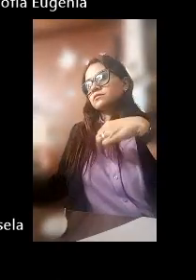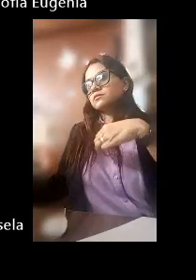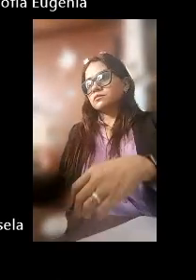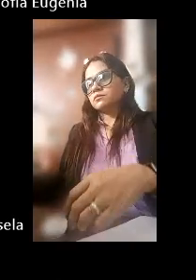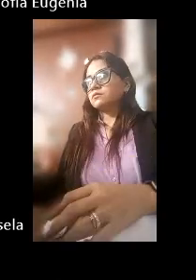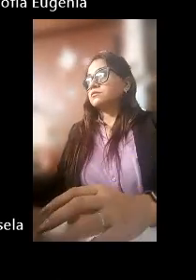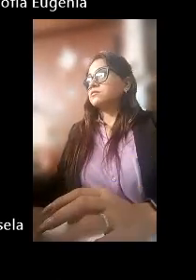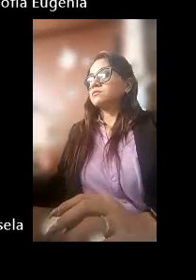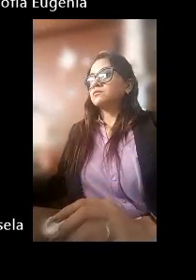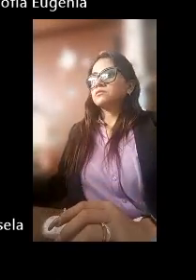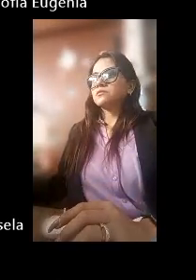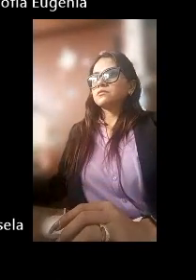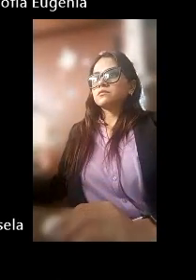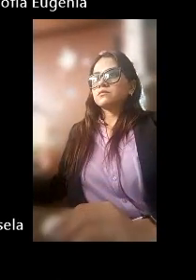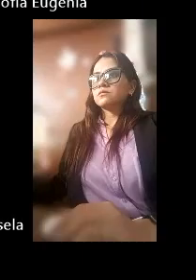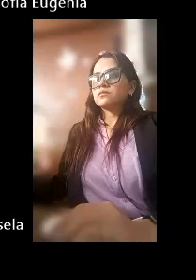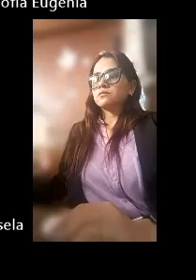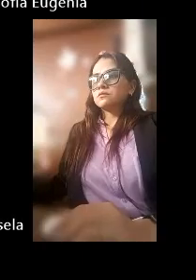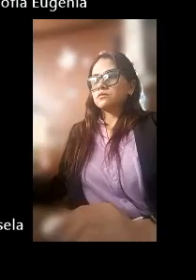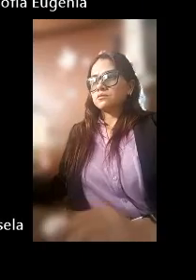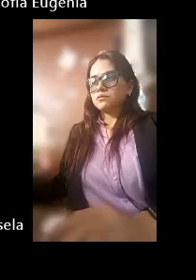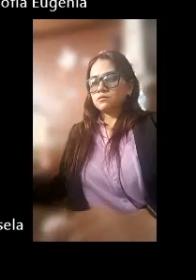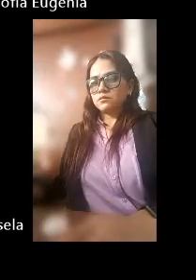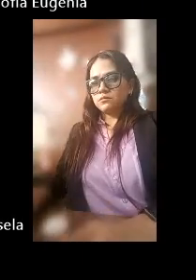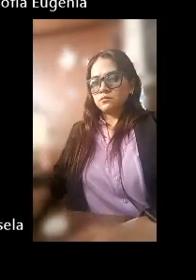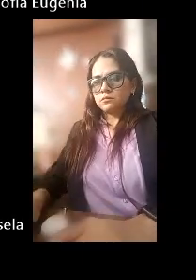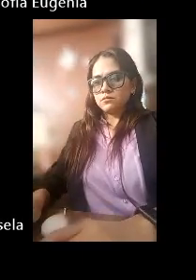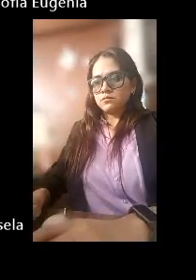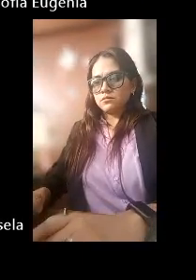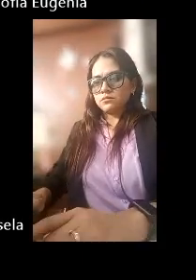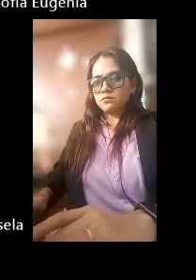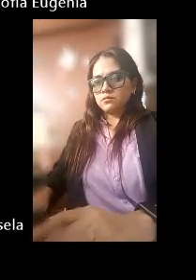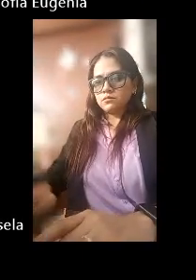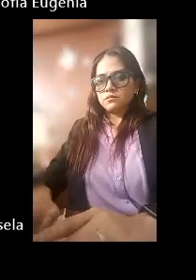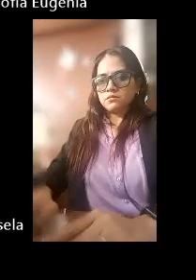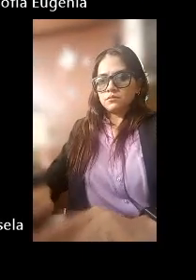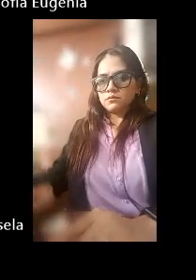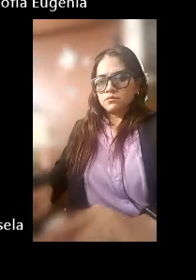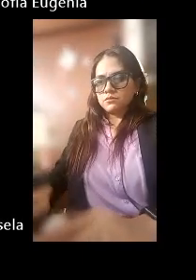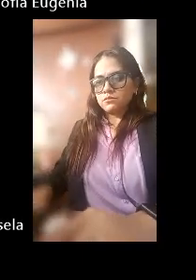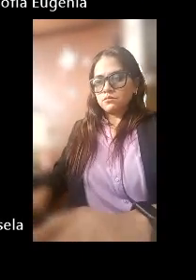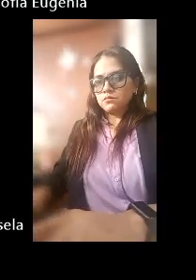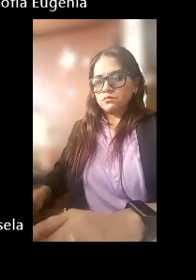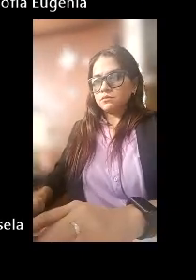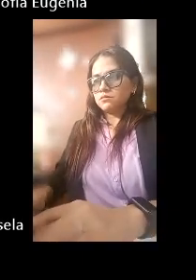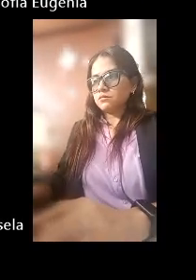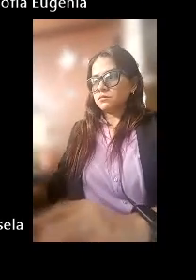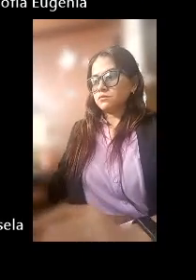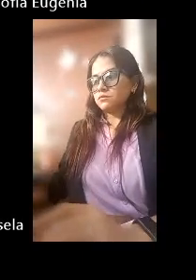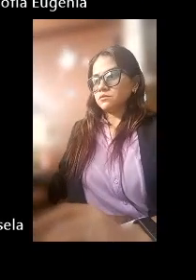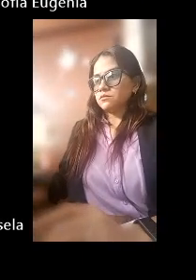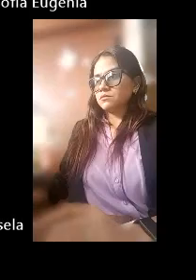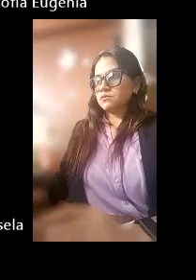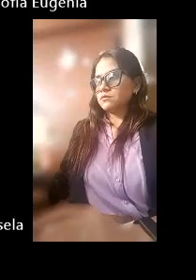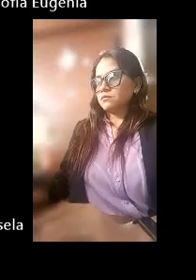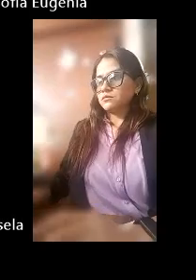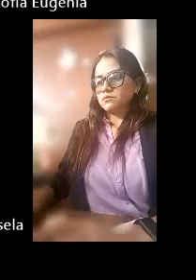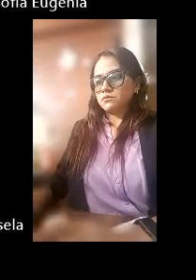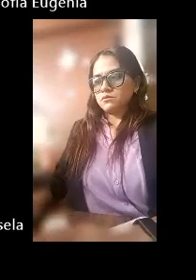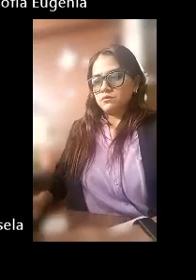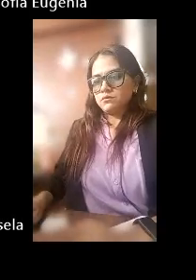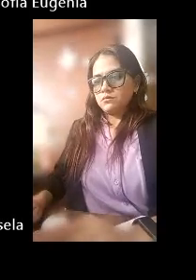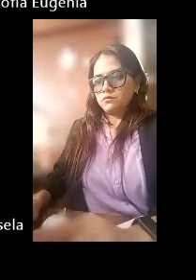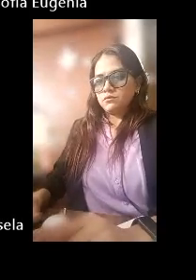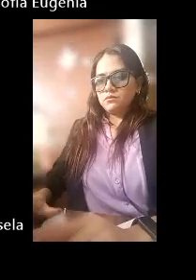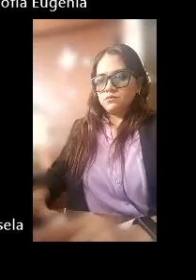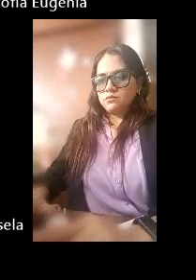Entonces, esta parte de ir creando rituales, de ir haciendo esta creación de memorias